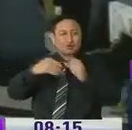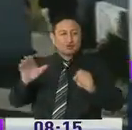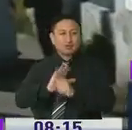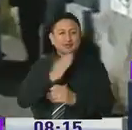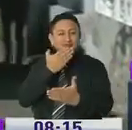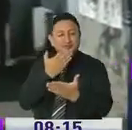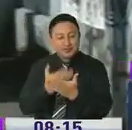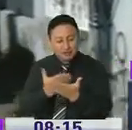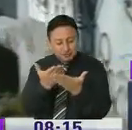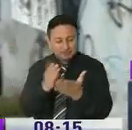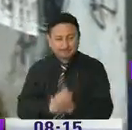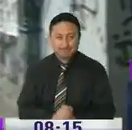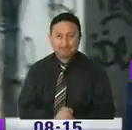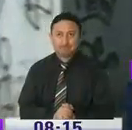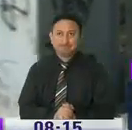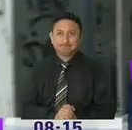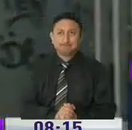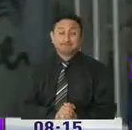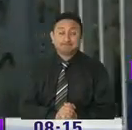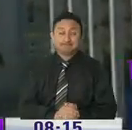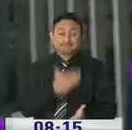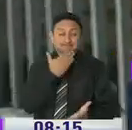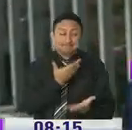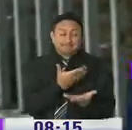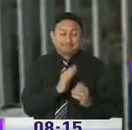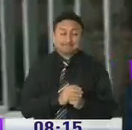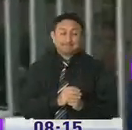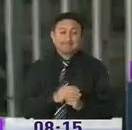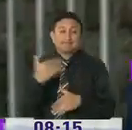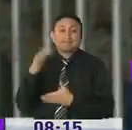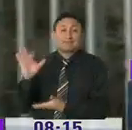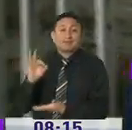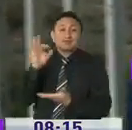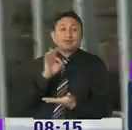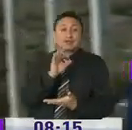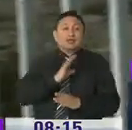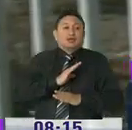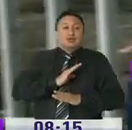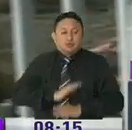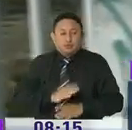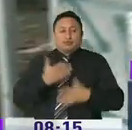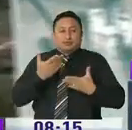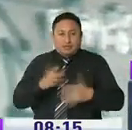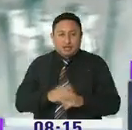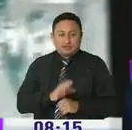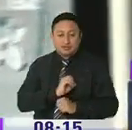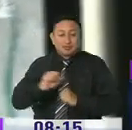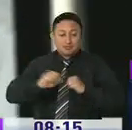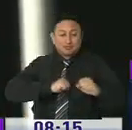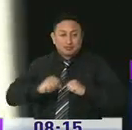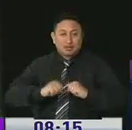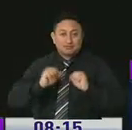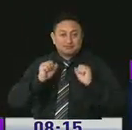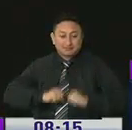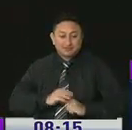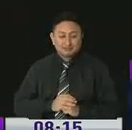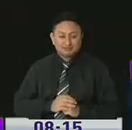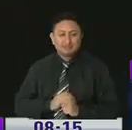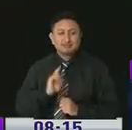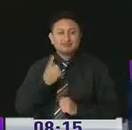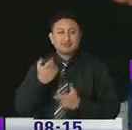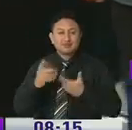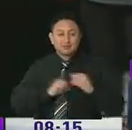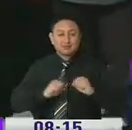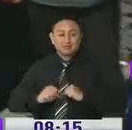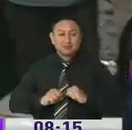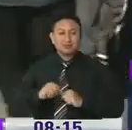Muchísimas gracias. Le agradecemos infinitamente. Bueno, de parte de los representantes hay tranquilidad, puesto que ya hay las primeras acciones y se van a realizar las primeras acciones